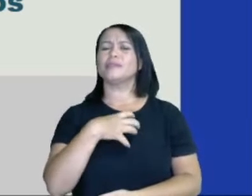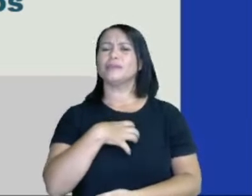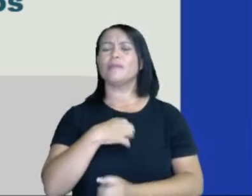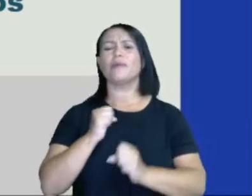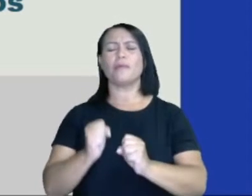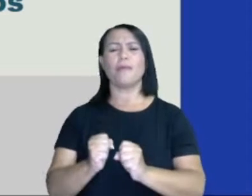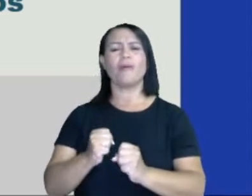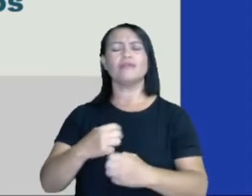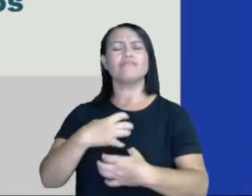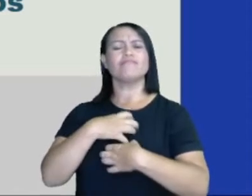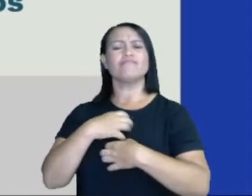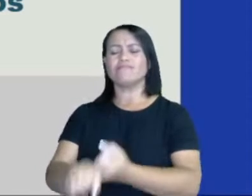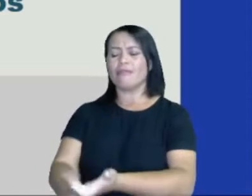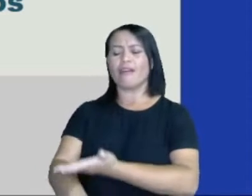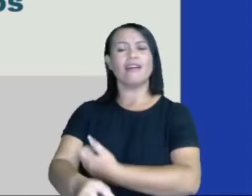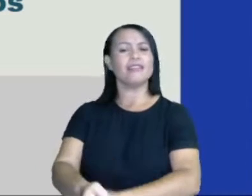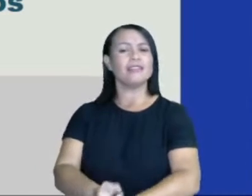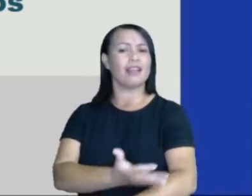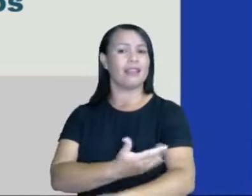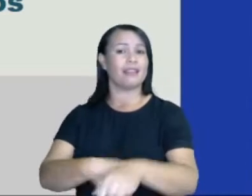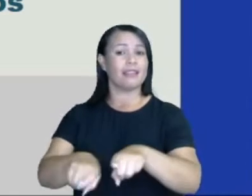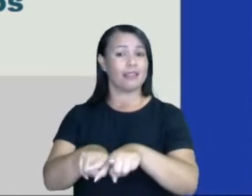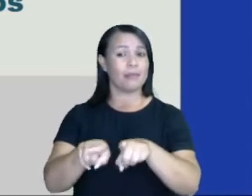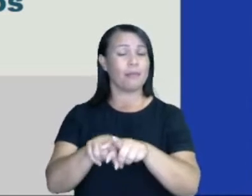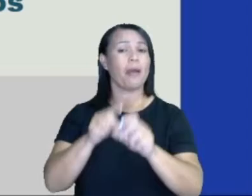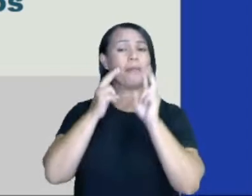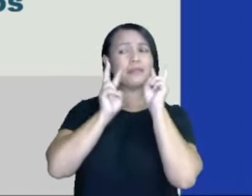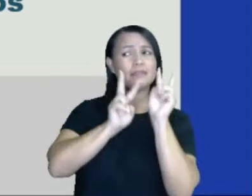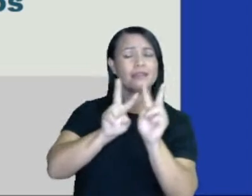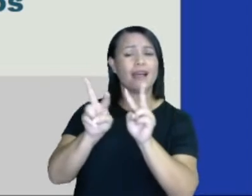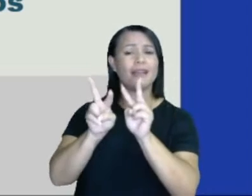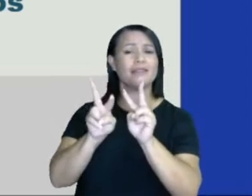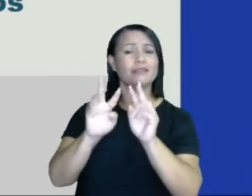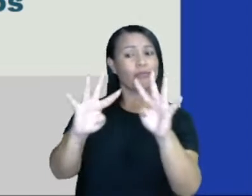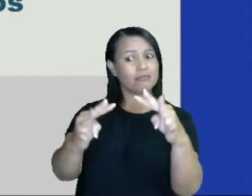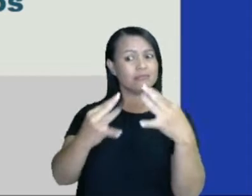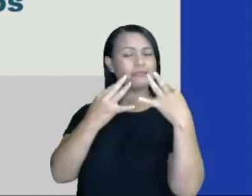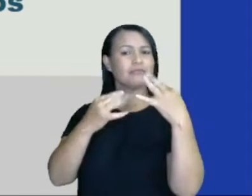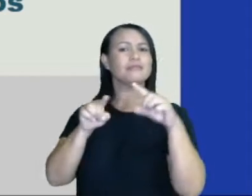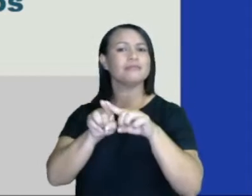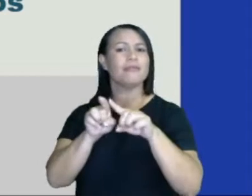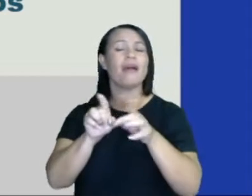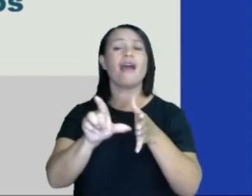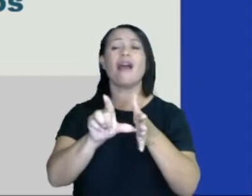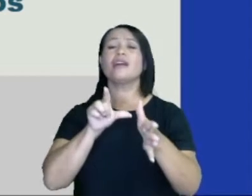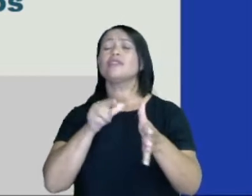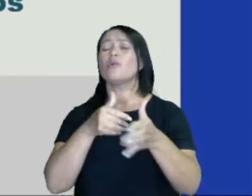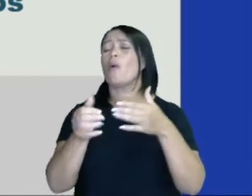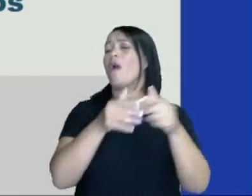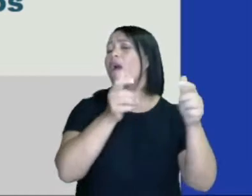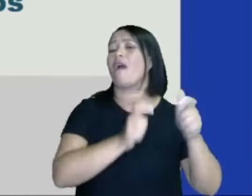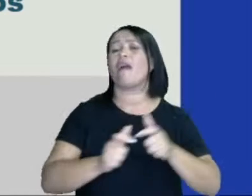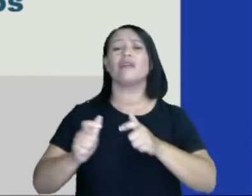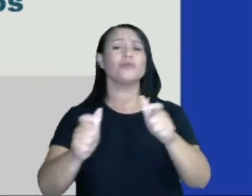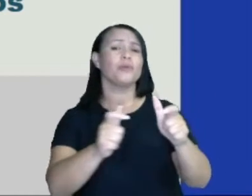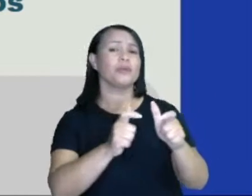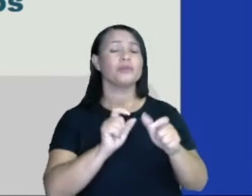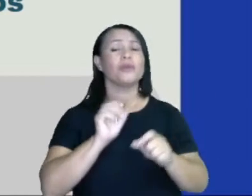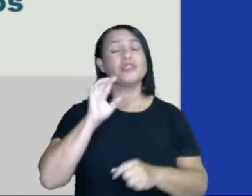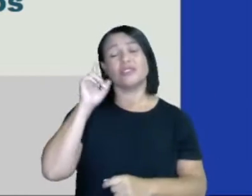las emociones, ellos nos permiten prestar atención y reaccionar ante situaciones difíciles